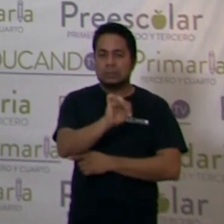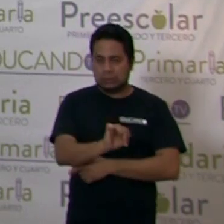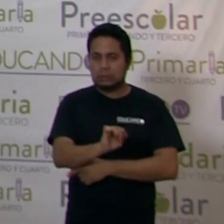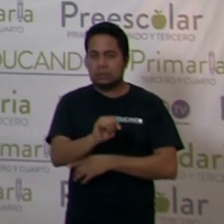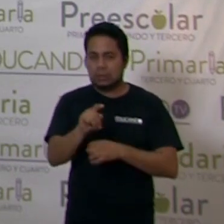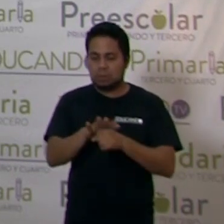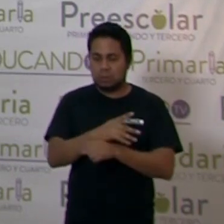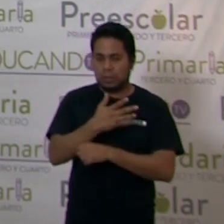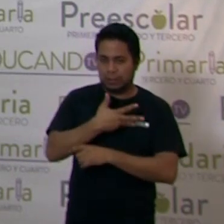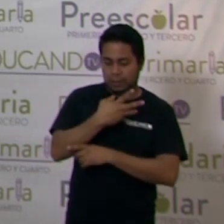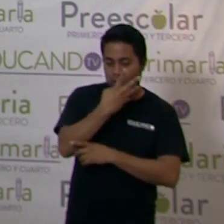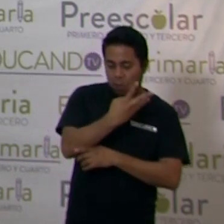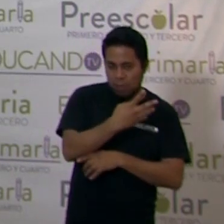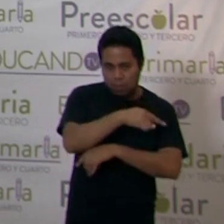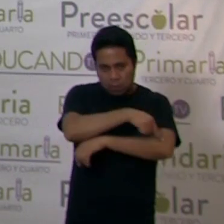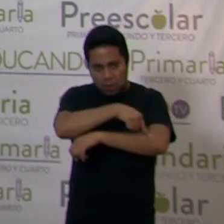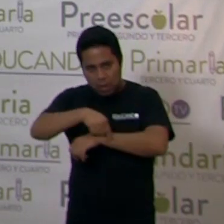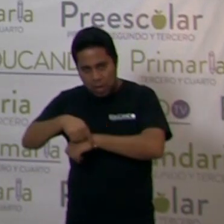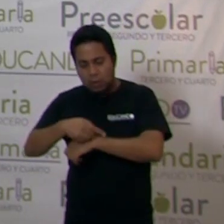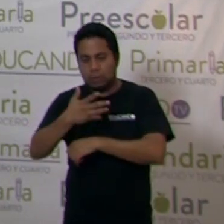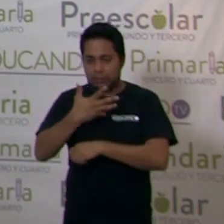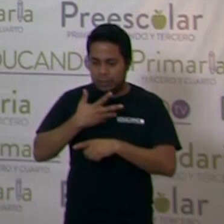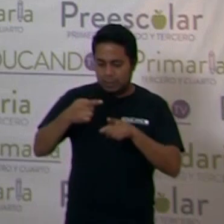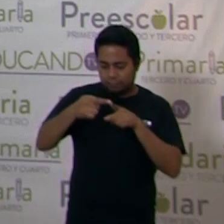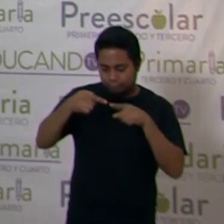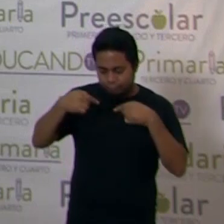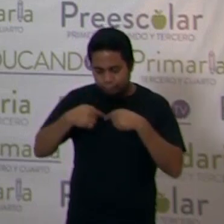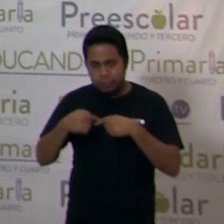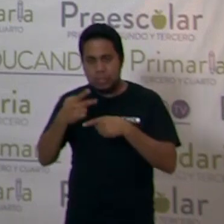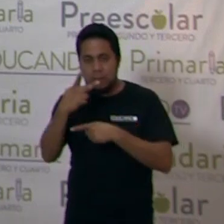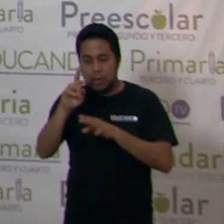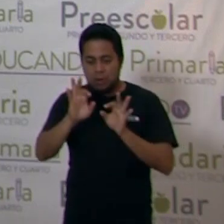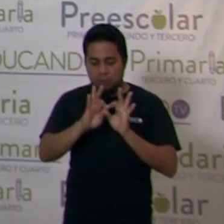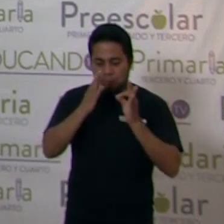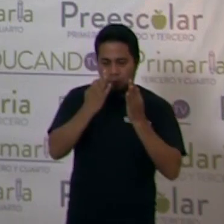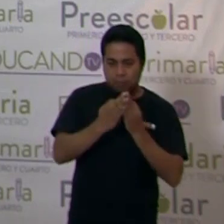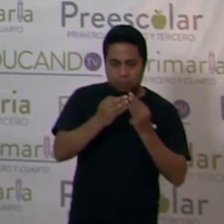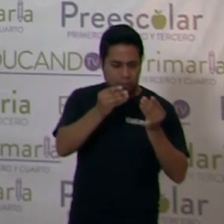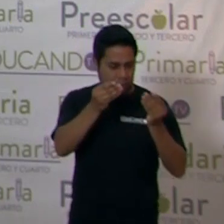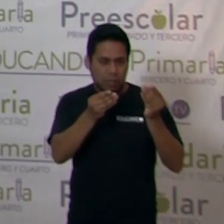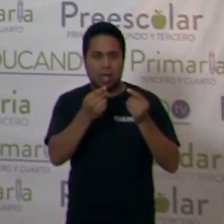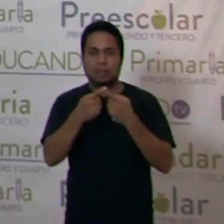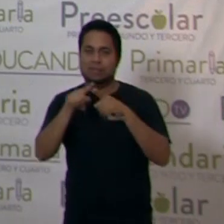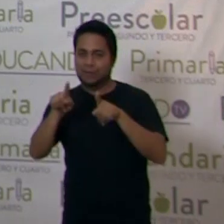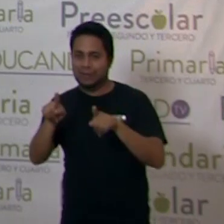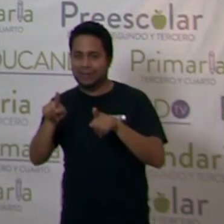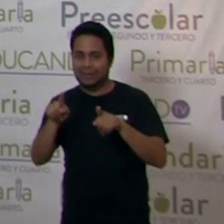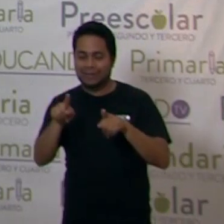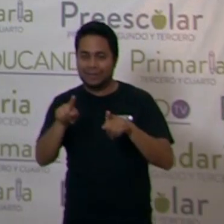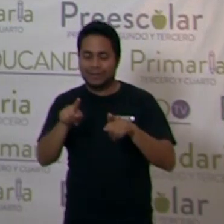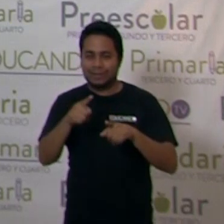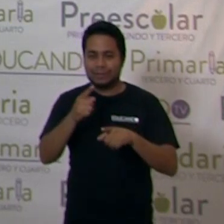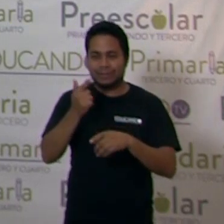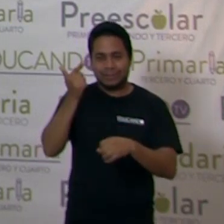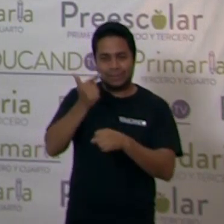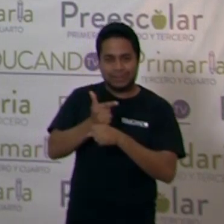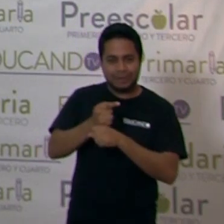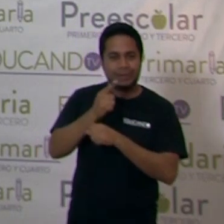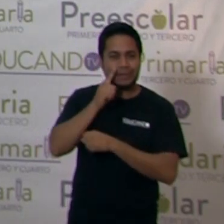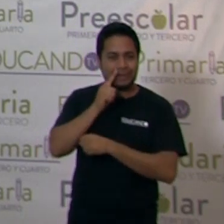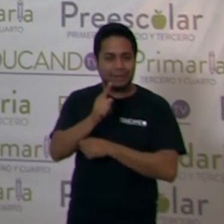su a sus lados a sus vértices pero en la forma es diferente notas la